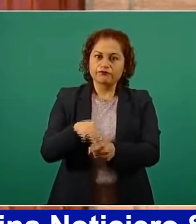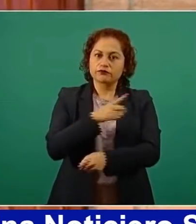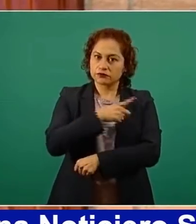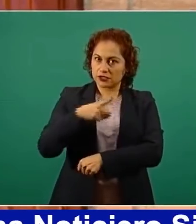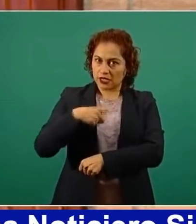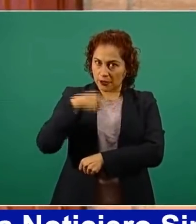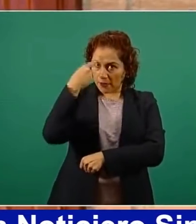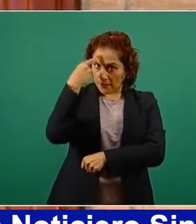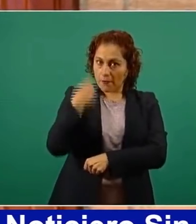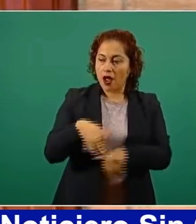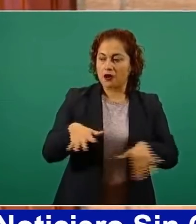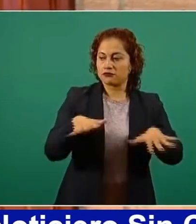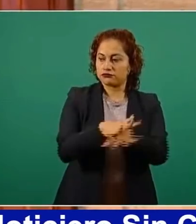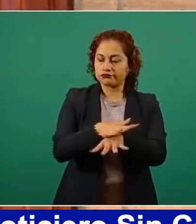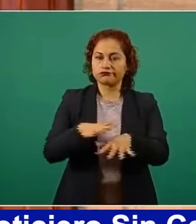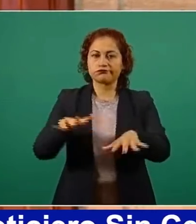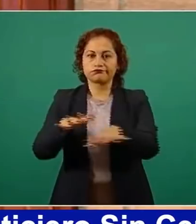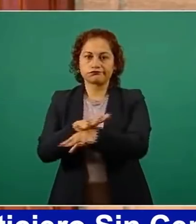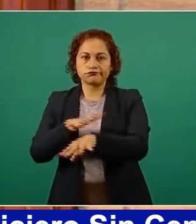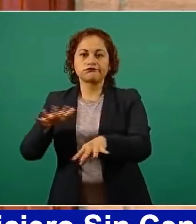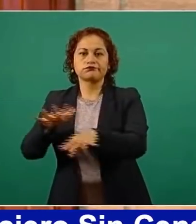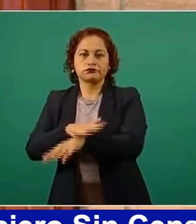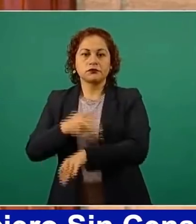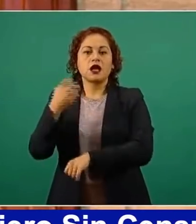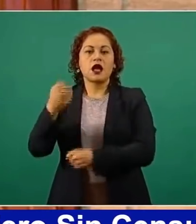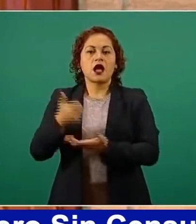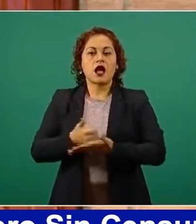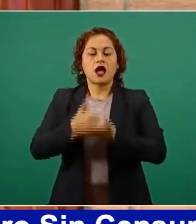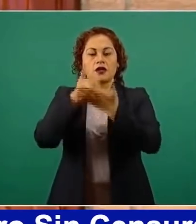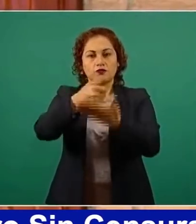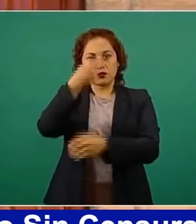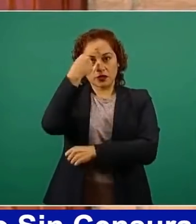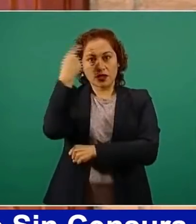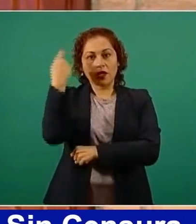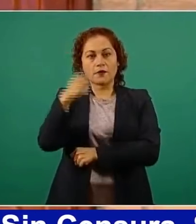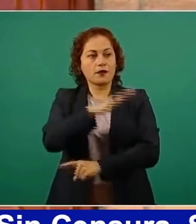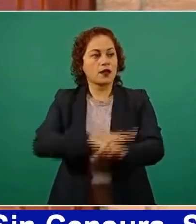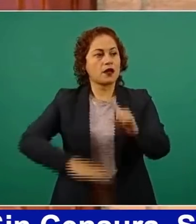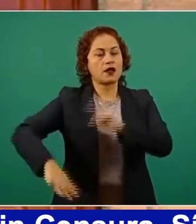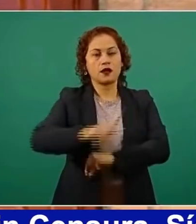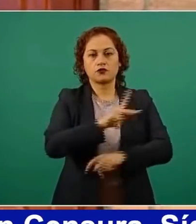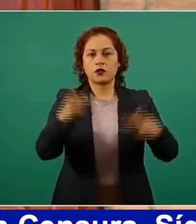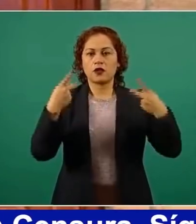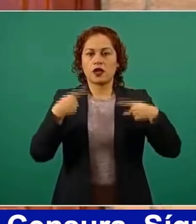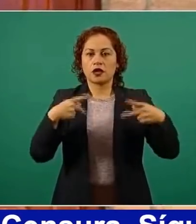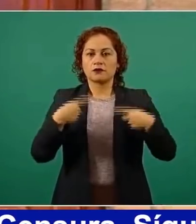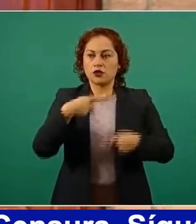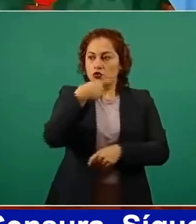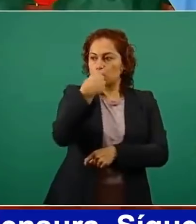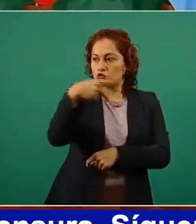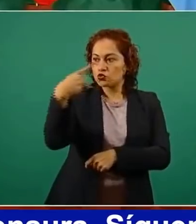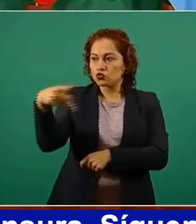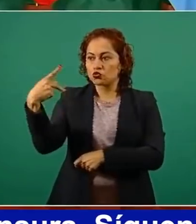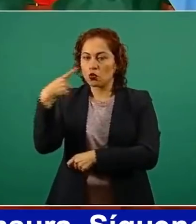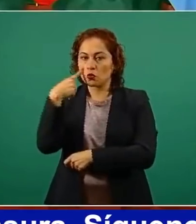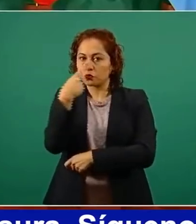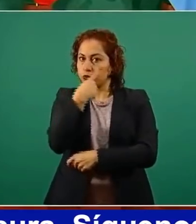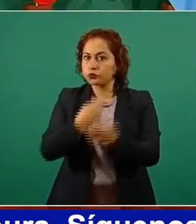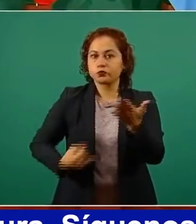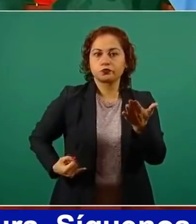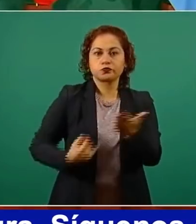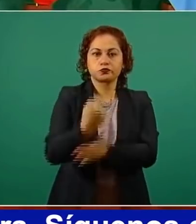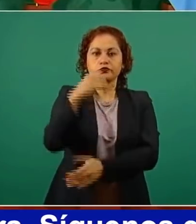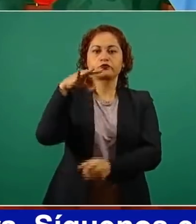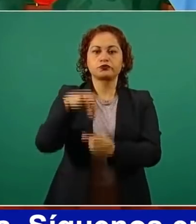un sistema de gobierno representativo, popular y verdaderamente democrático.